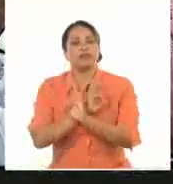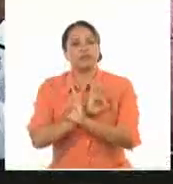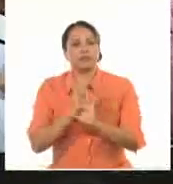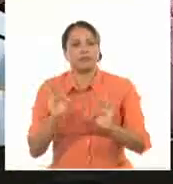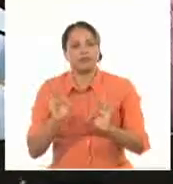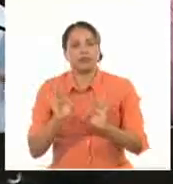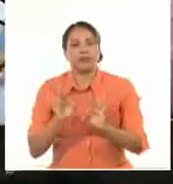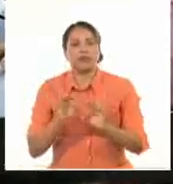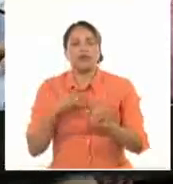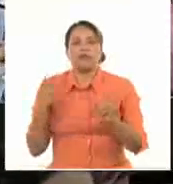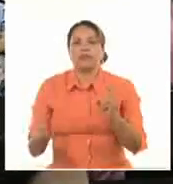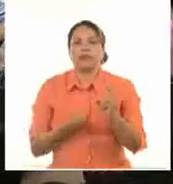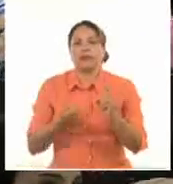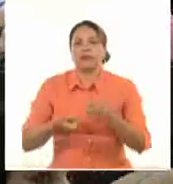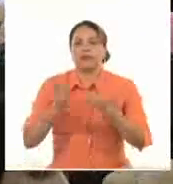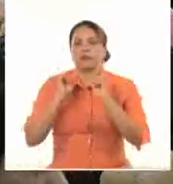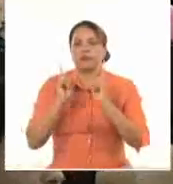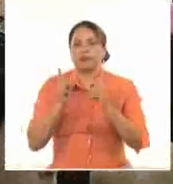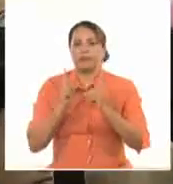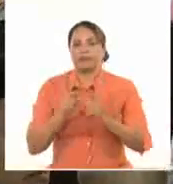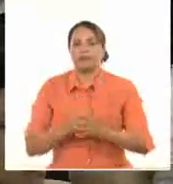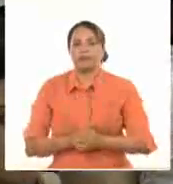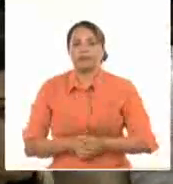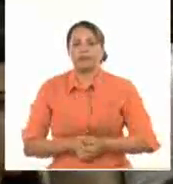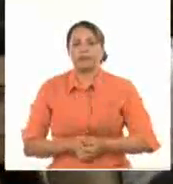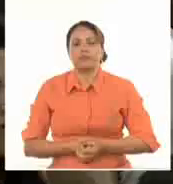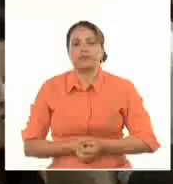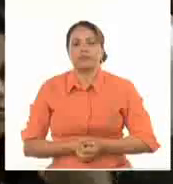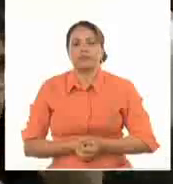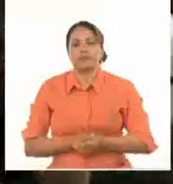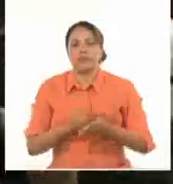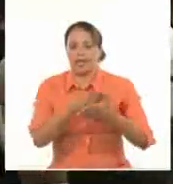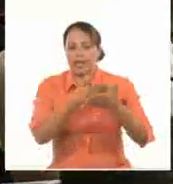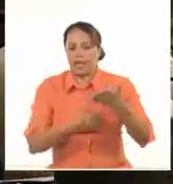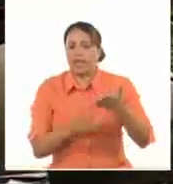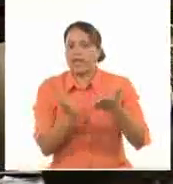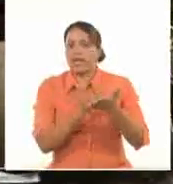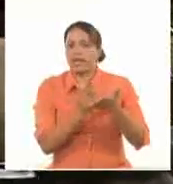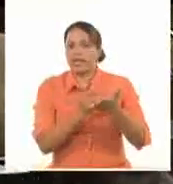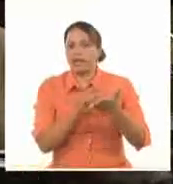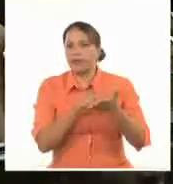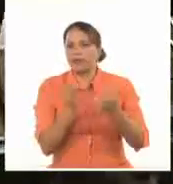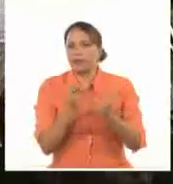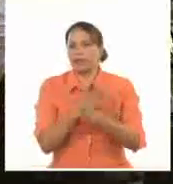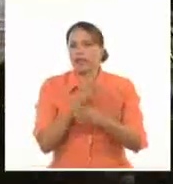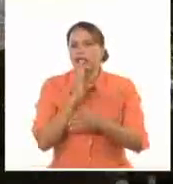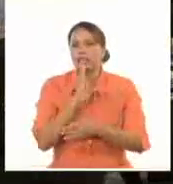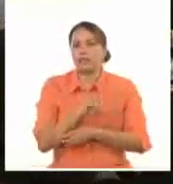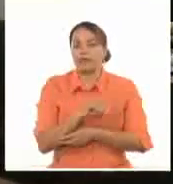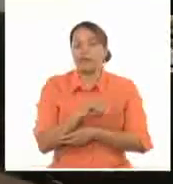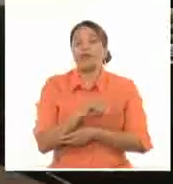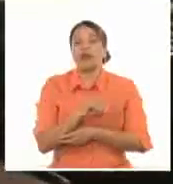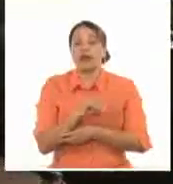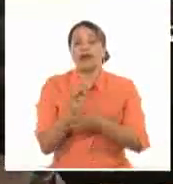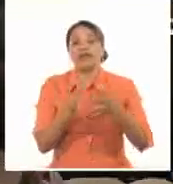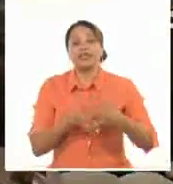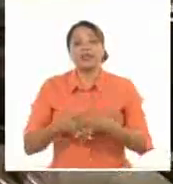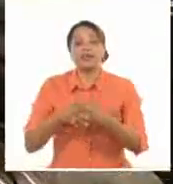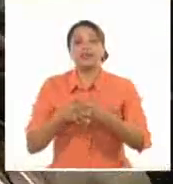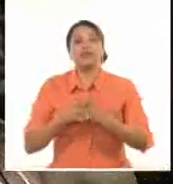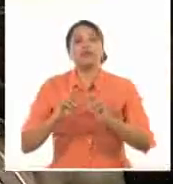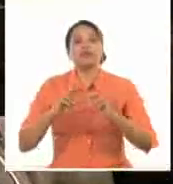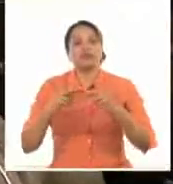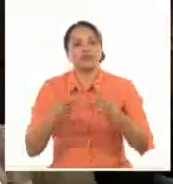la guerra política. Lo que plantea en esencia este libro blanco es que los Estados Unidos deben retomar la idea de